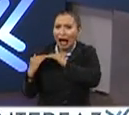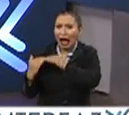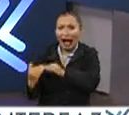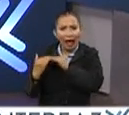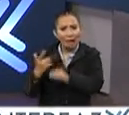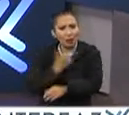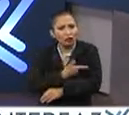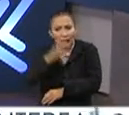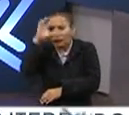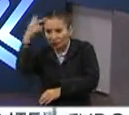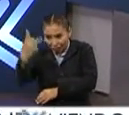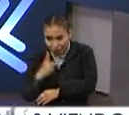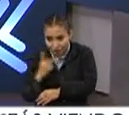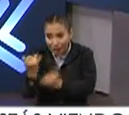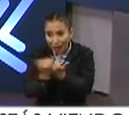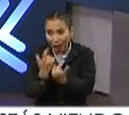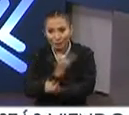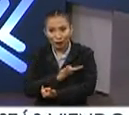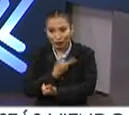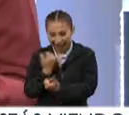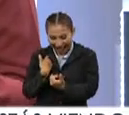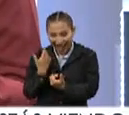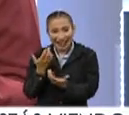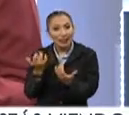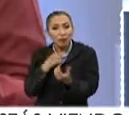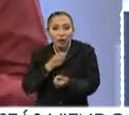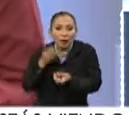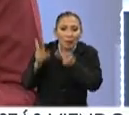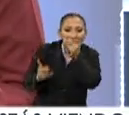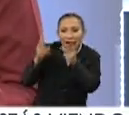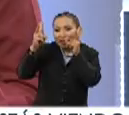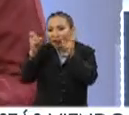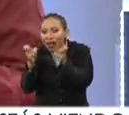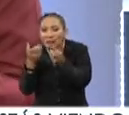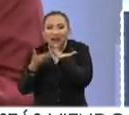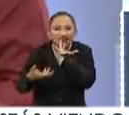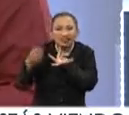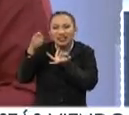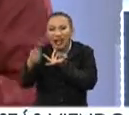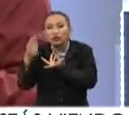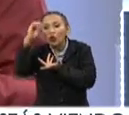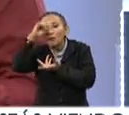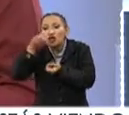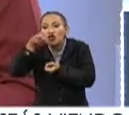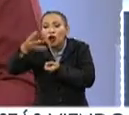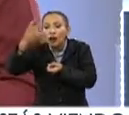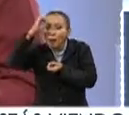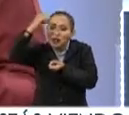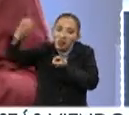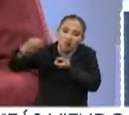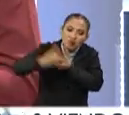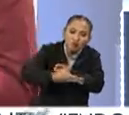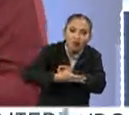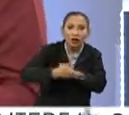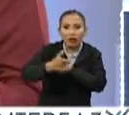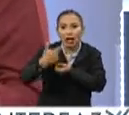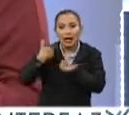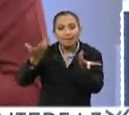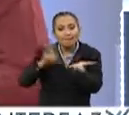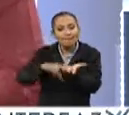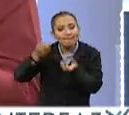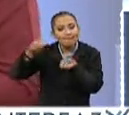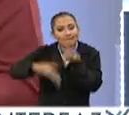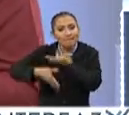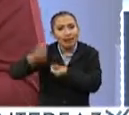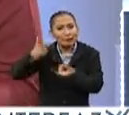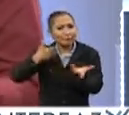sea, me encanta la ciencia y la disfruto de esta manera, y podemos discutir de tales temas y tú vas a dar tu opinión y yo te voy a dar mi opinión y nos enriquecemos,